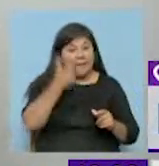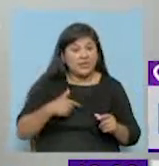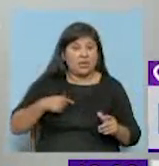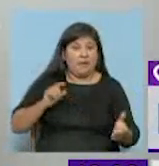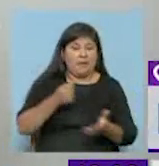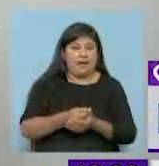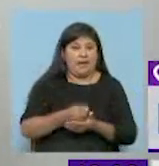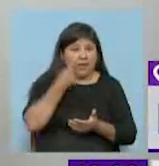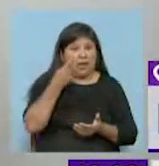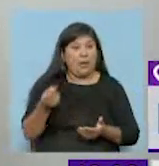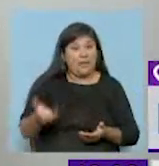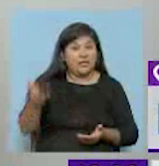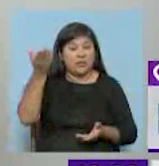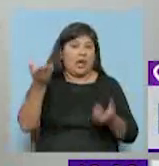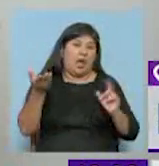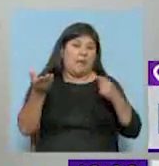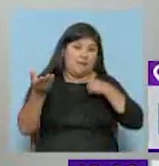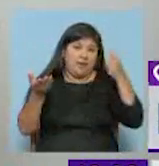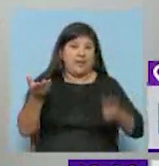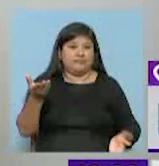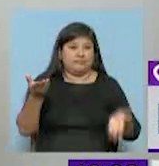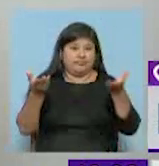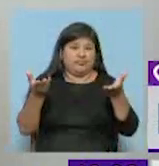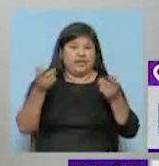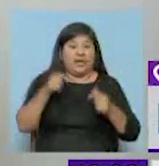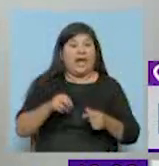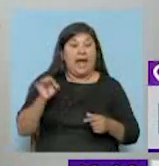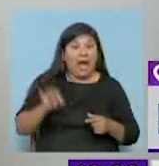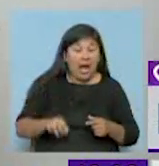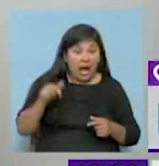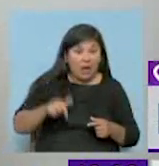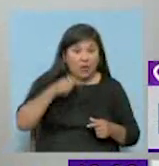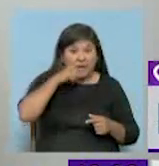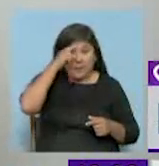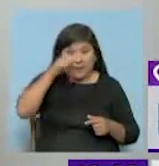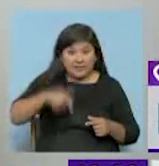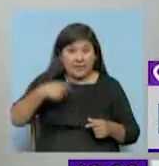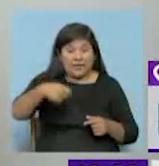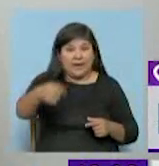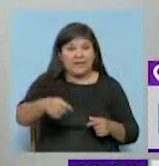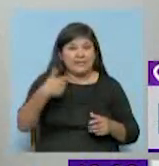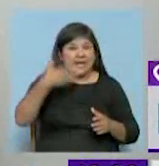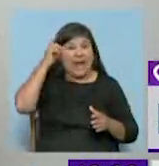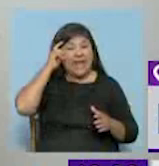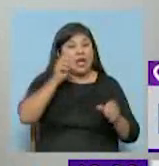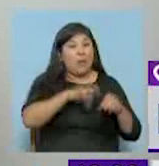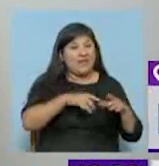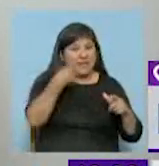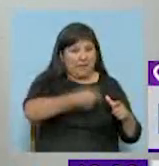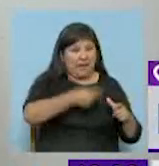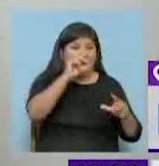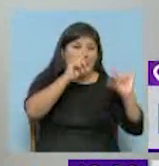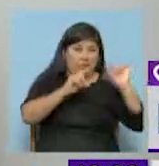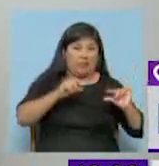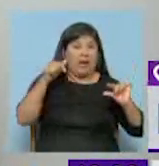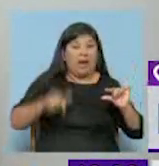le suben la cuota. Y en lo que va del año, hay cuotas que hoy valen casi el doble de lo que valían en enero o en febrero. Ese es el principal motivo